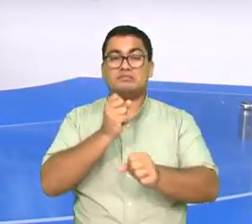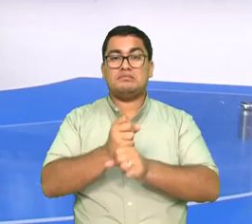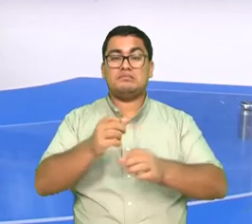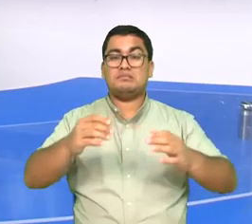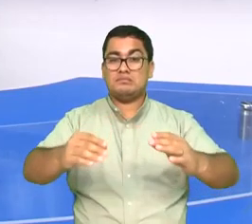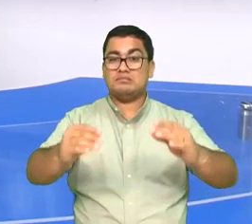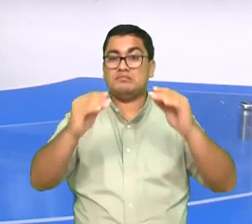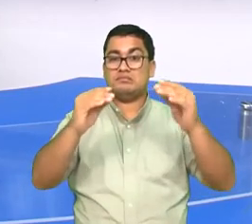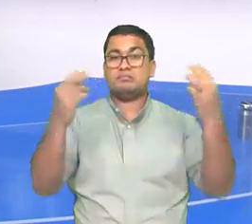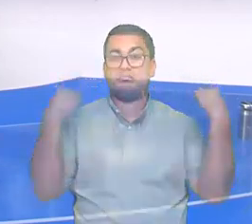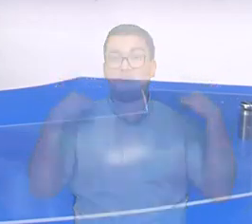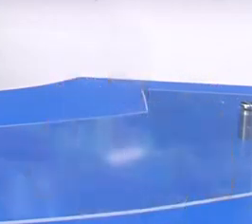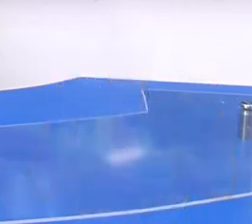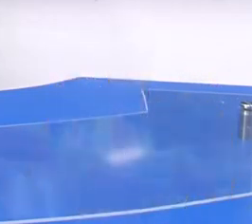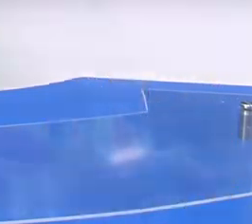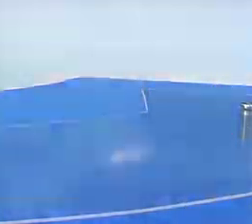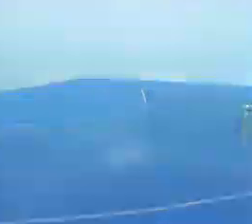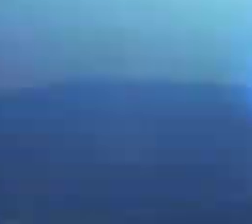sector educación.